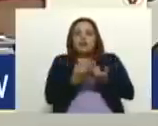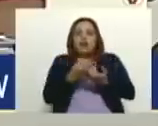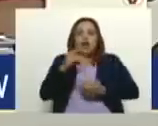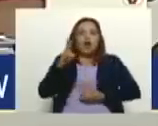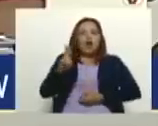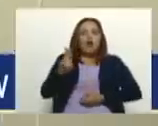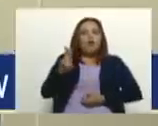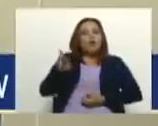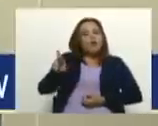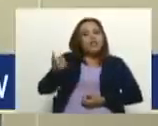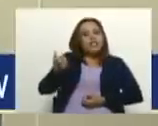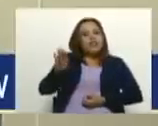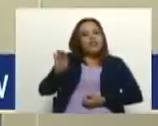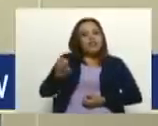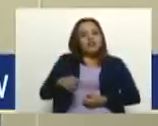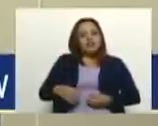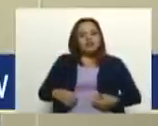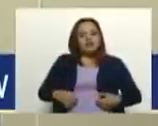Uribe.